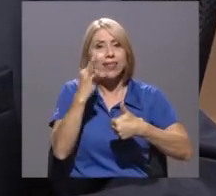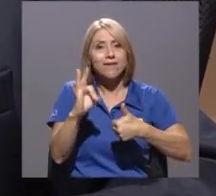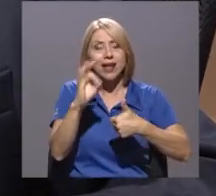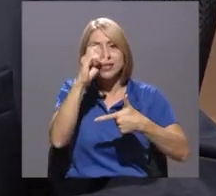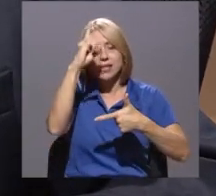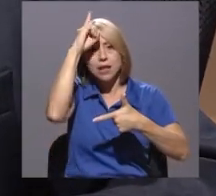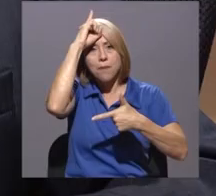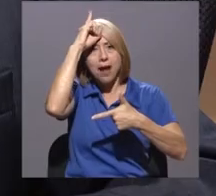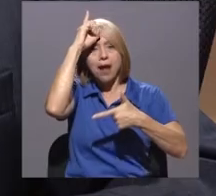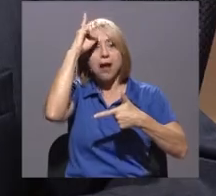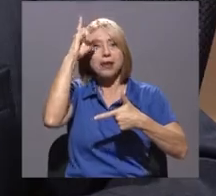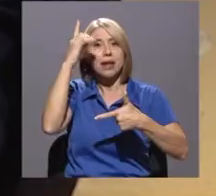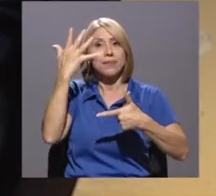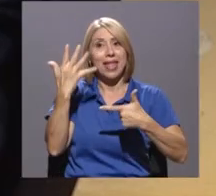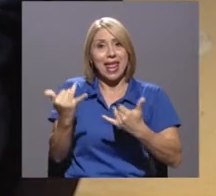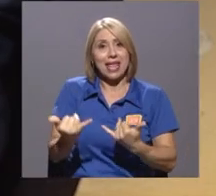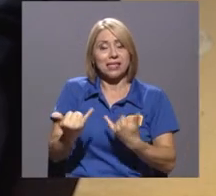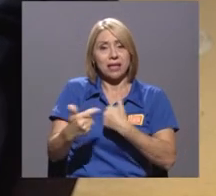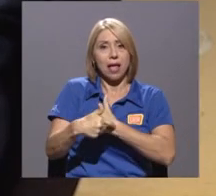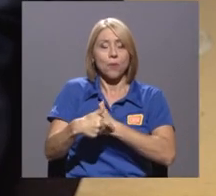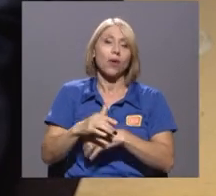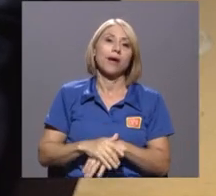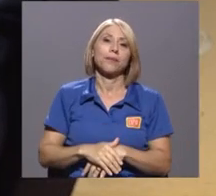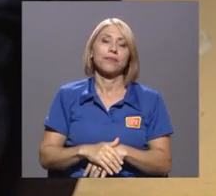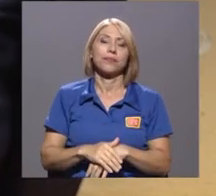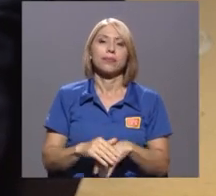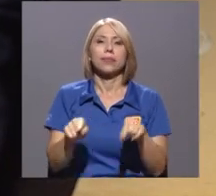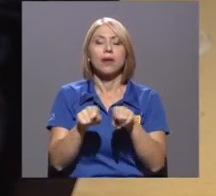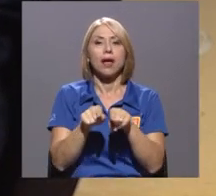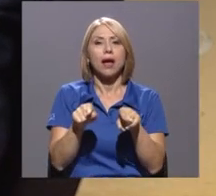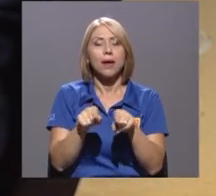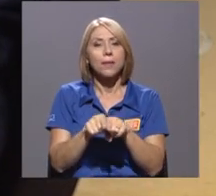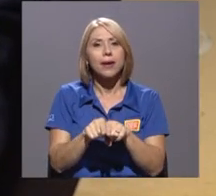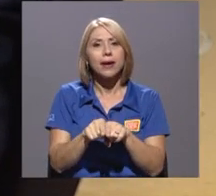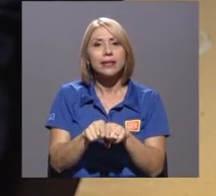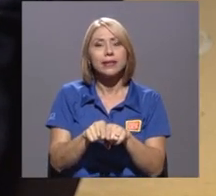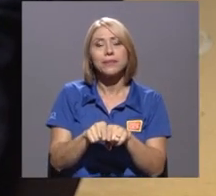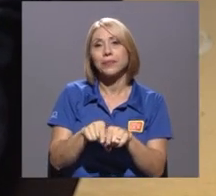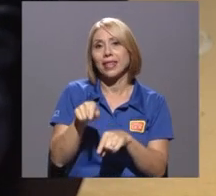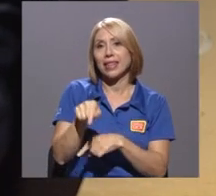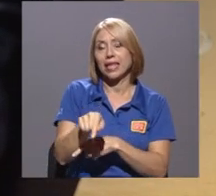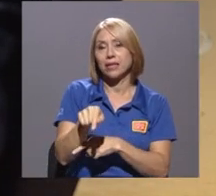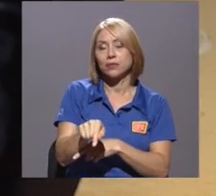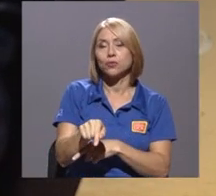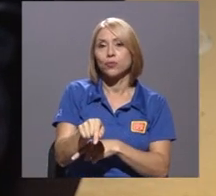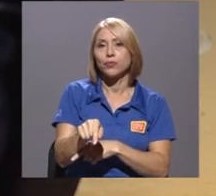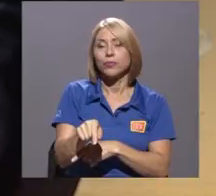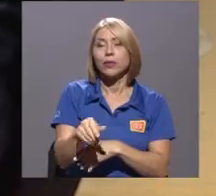alemania esta época la patria de esto de construir